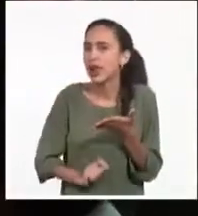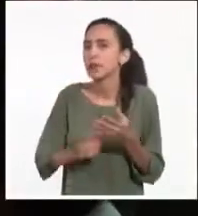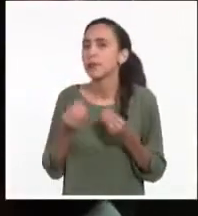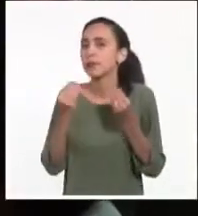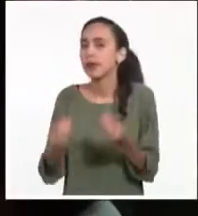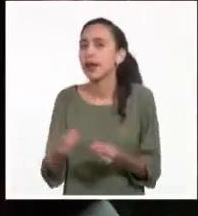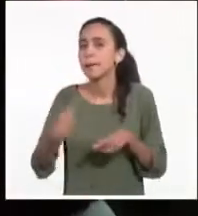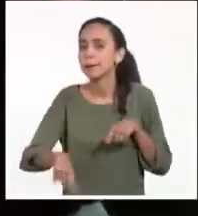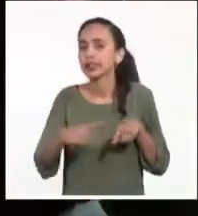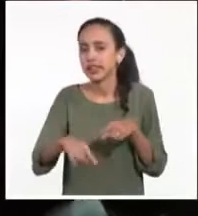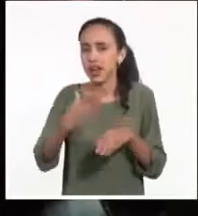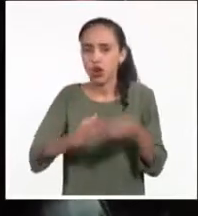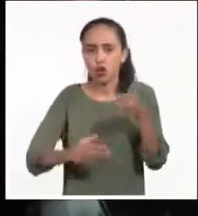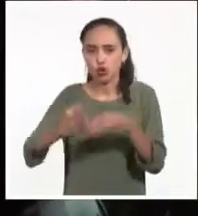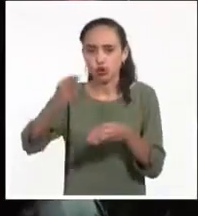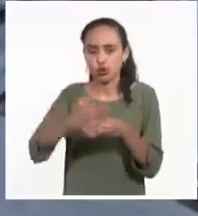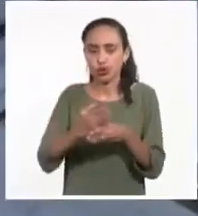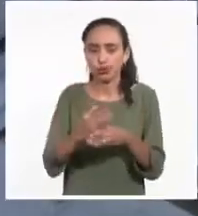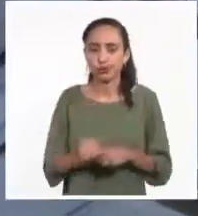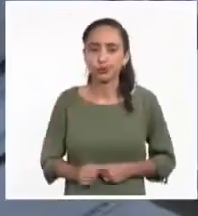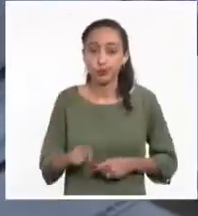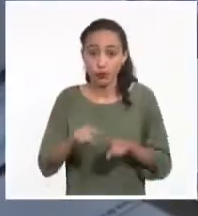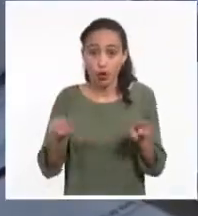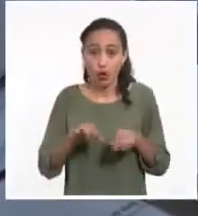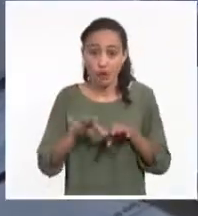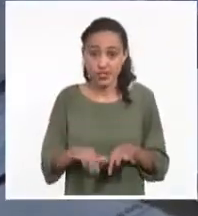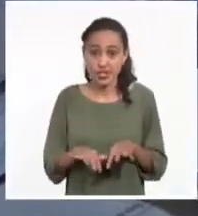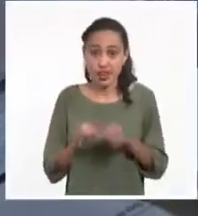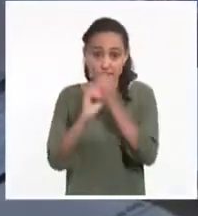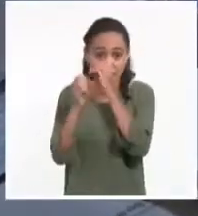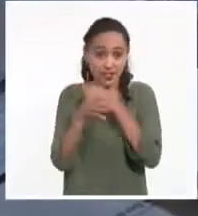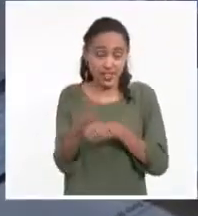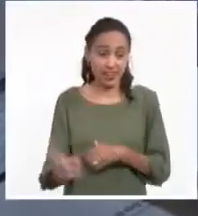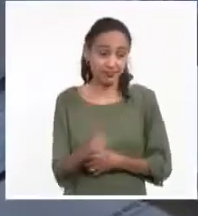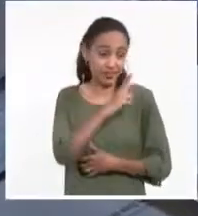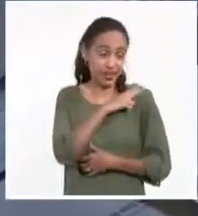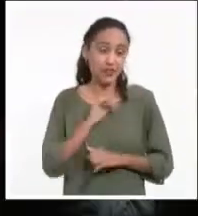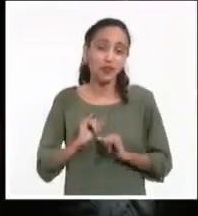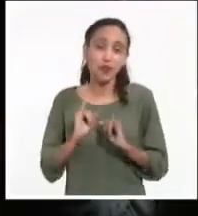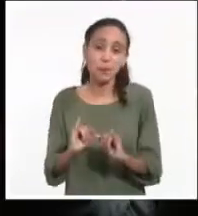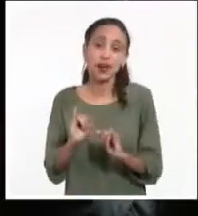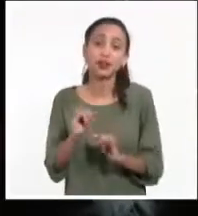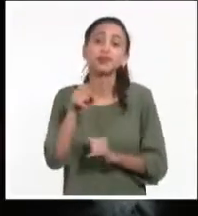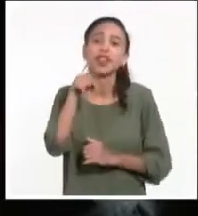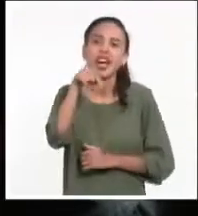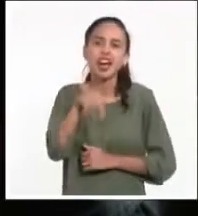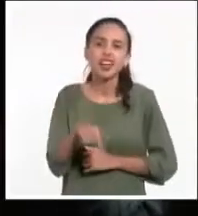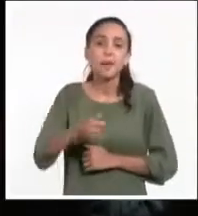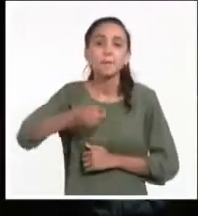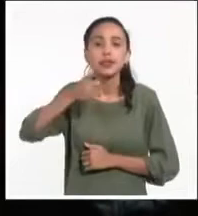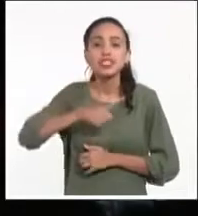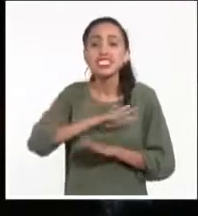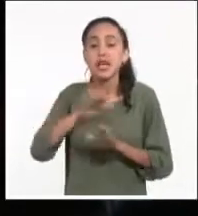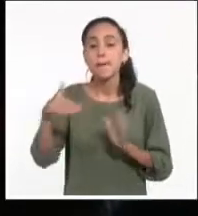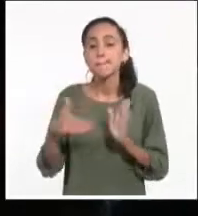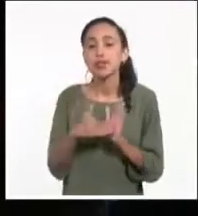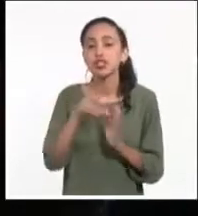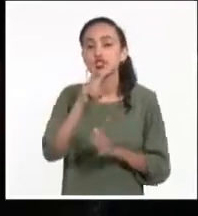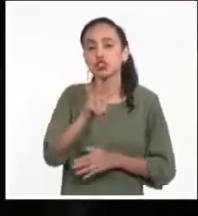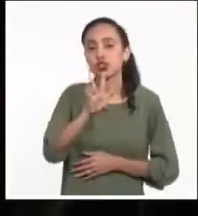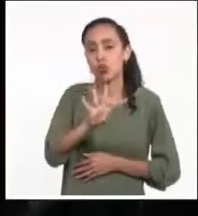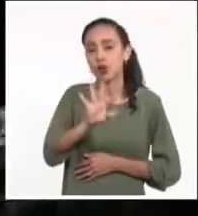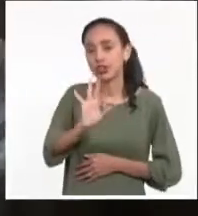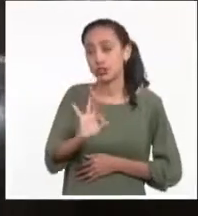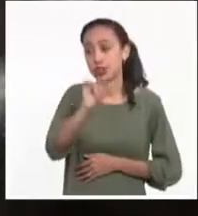la construcción. En esta oficina de Viñales, sus directivos le informaron al mandatario que ya